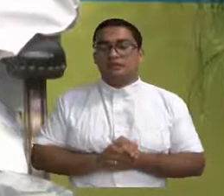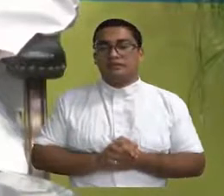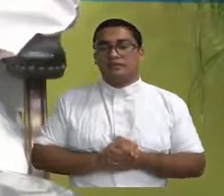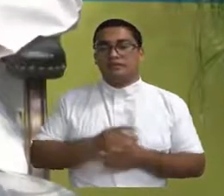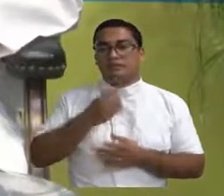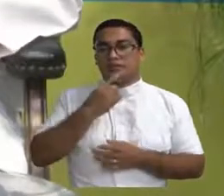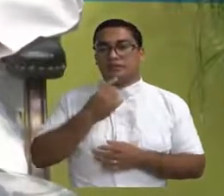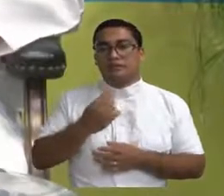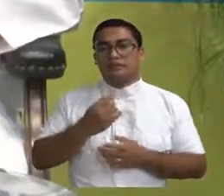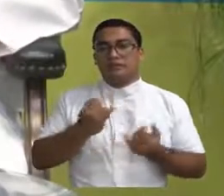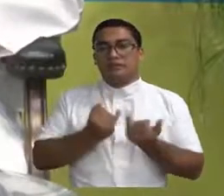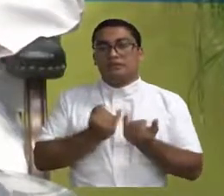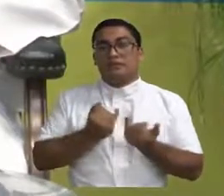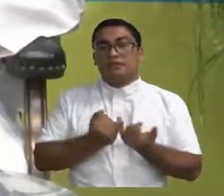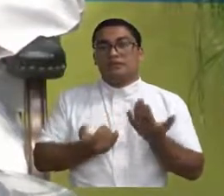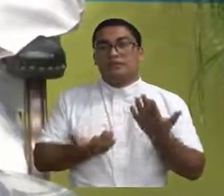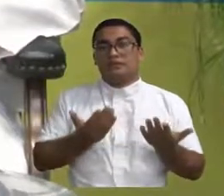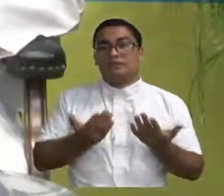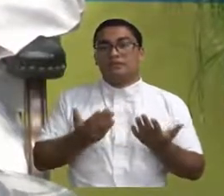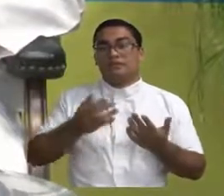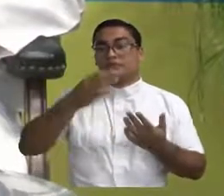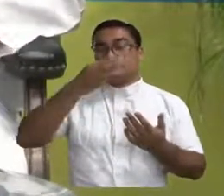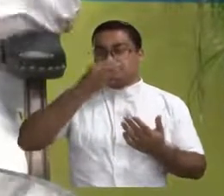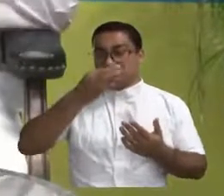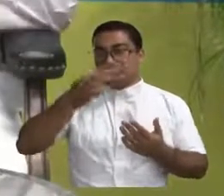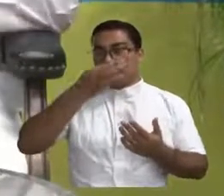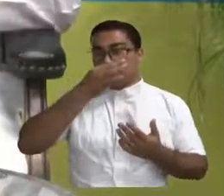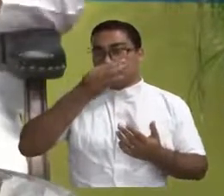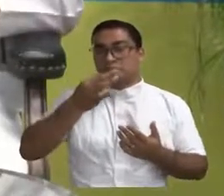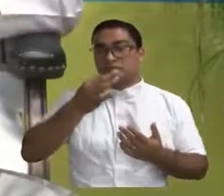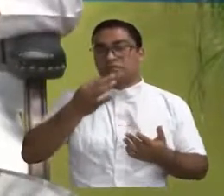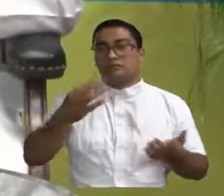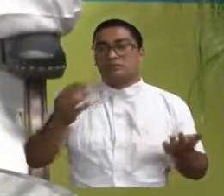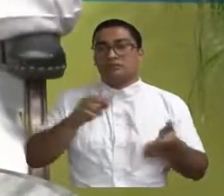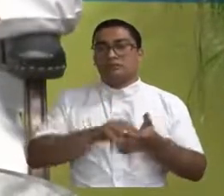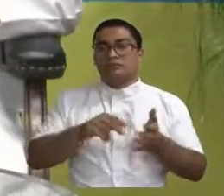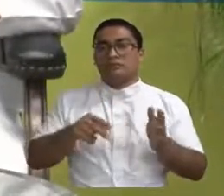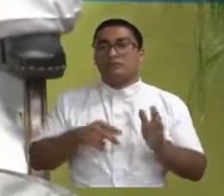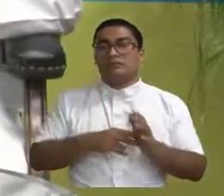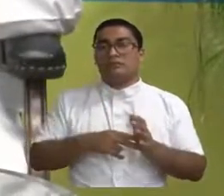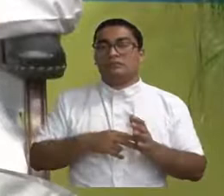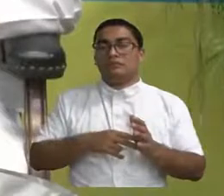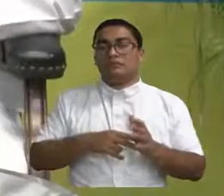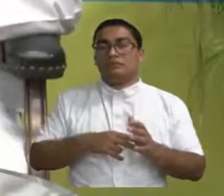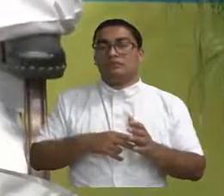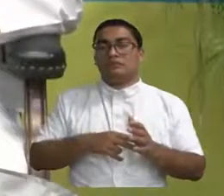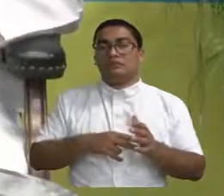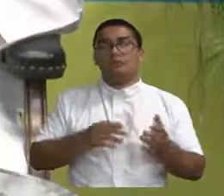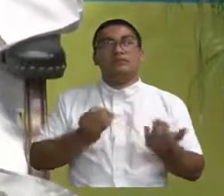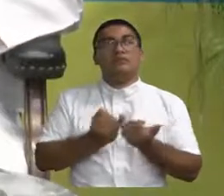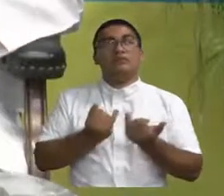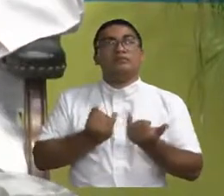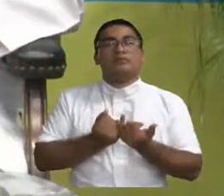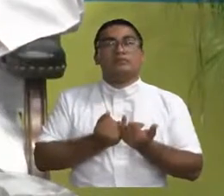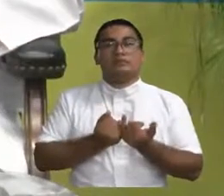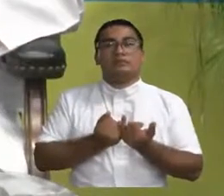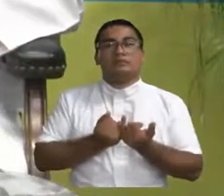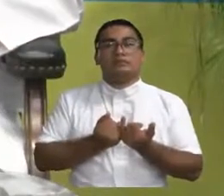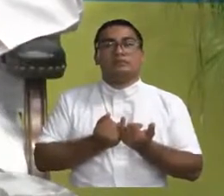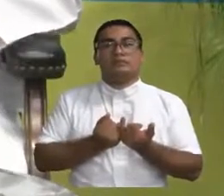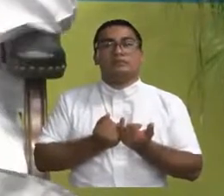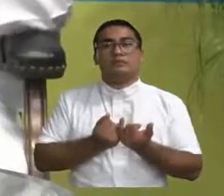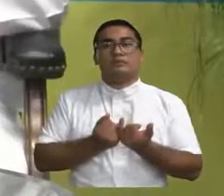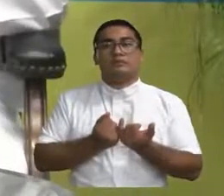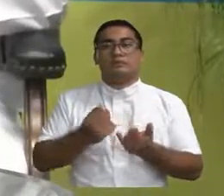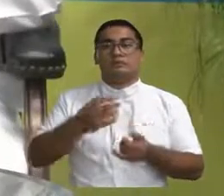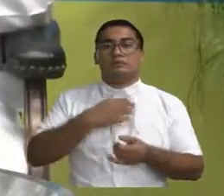esta, que hay una secreción de moco exagerada, comienza a acumularse a nivel del bronquio y provoca una inflamación del